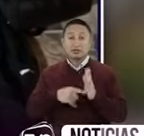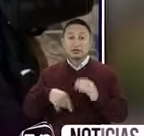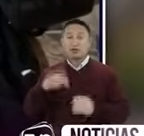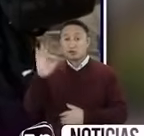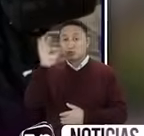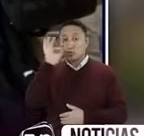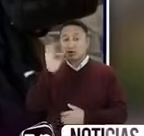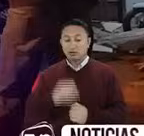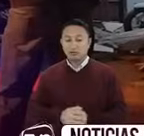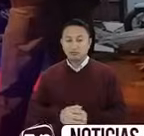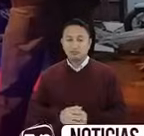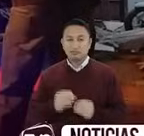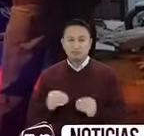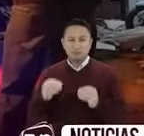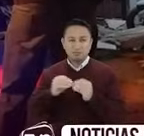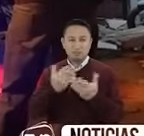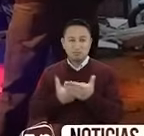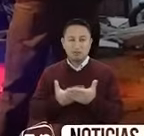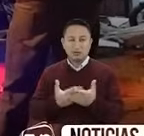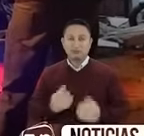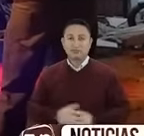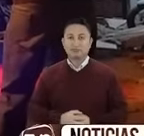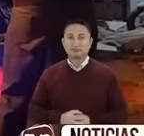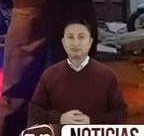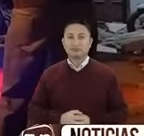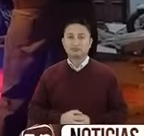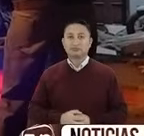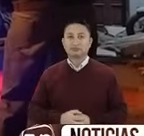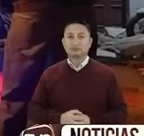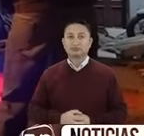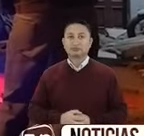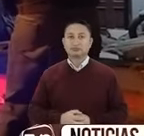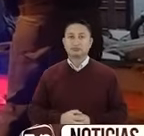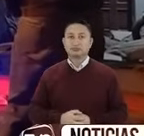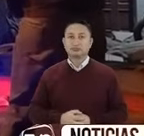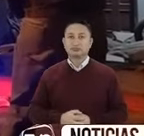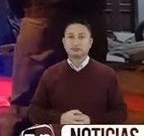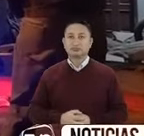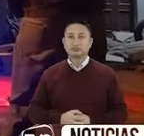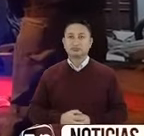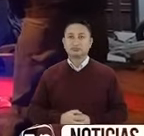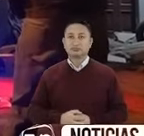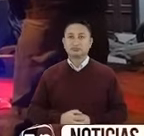más. Informó Mía Sabeli Carrera.